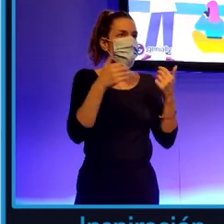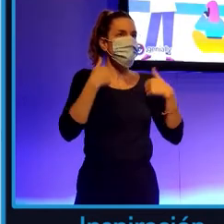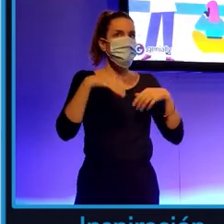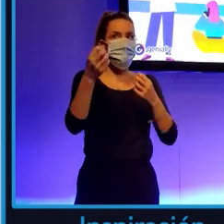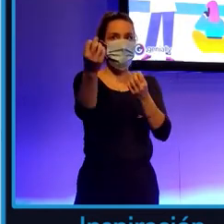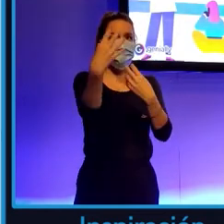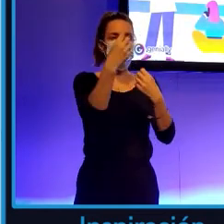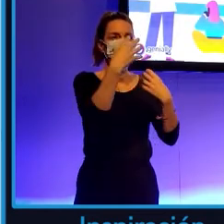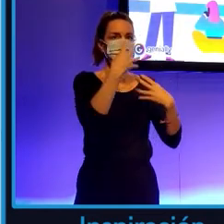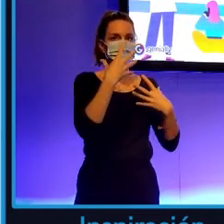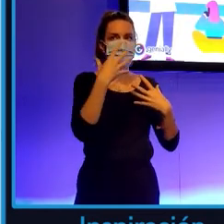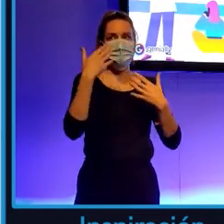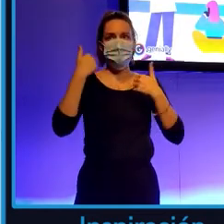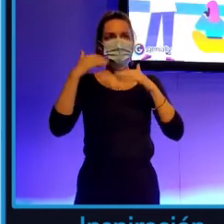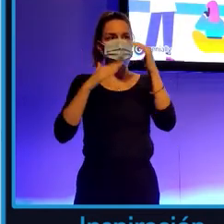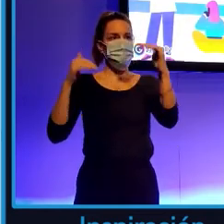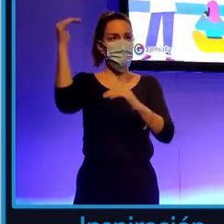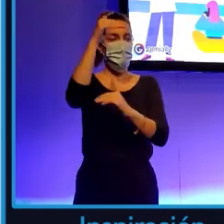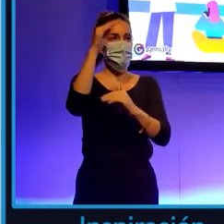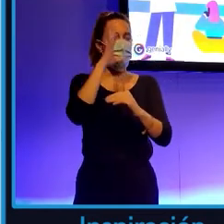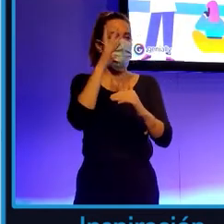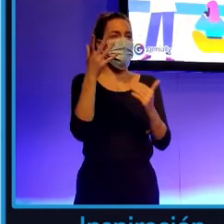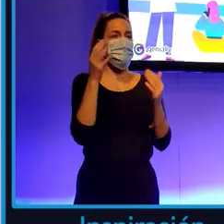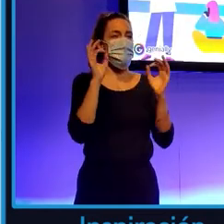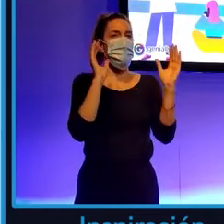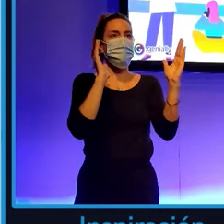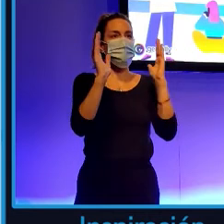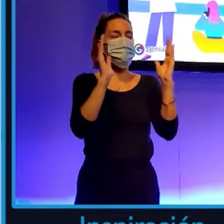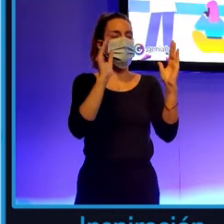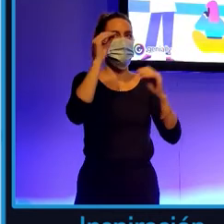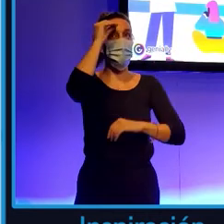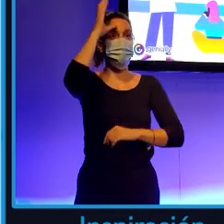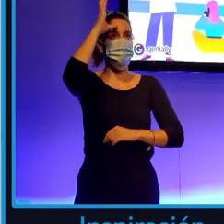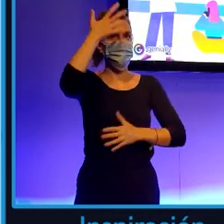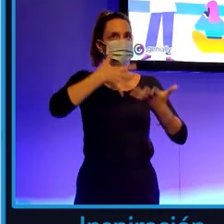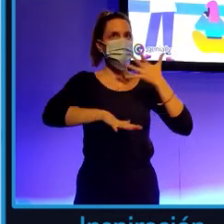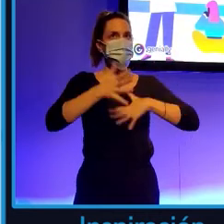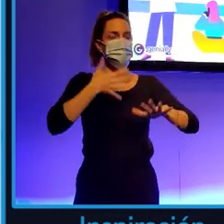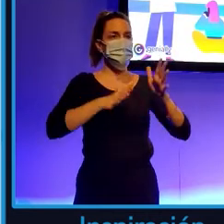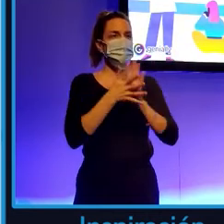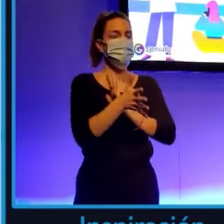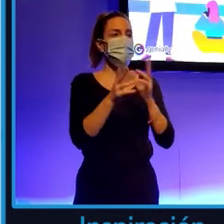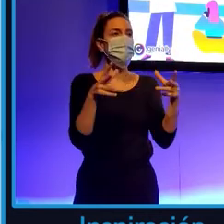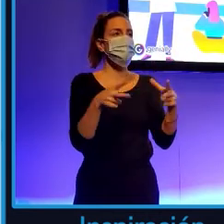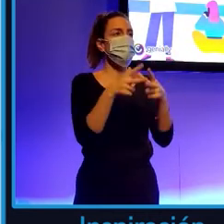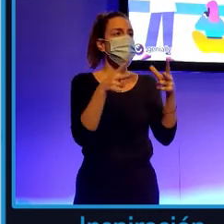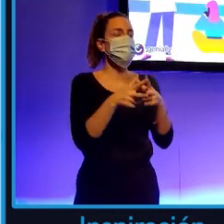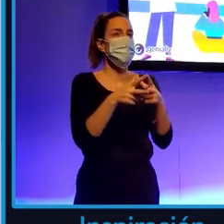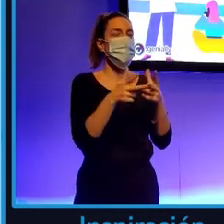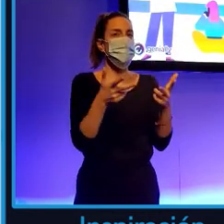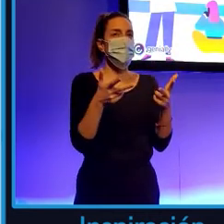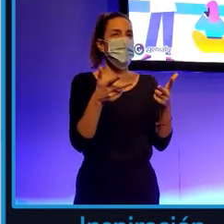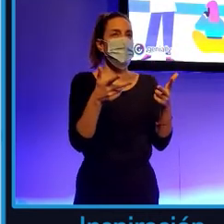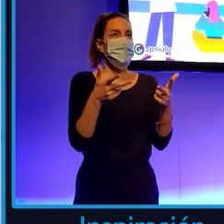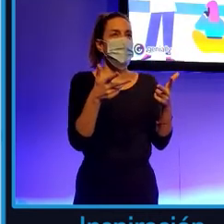hemos superado la era de la información ahora estamos en la era del conocimiento es decir nuestra sociedad lo que imprima es que